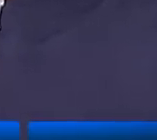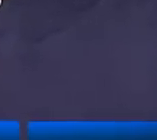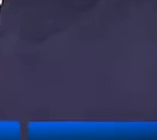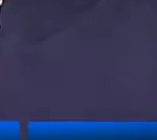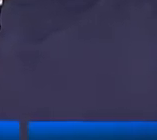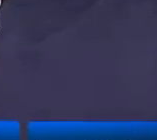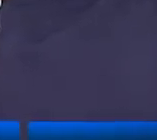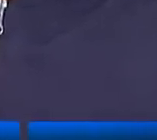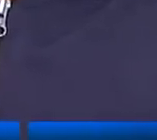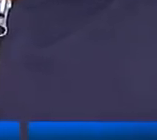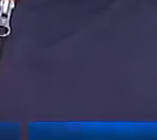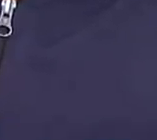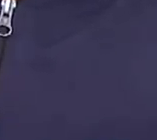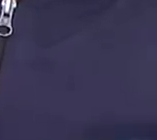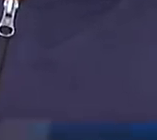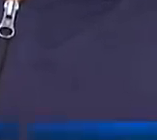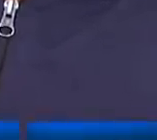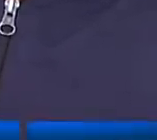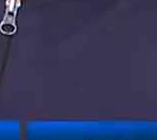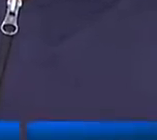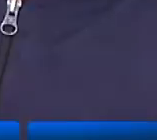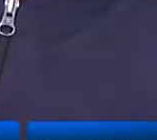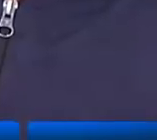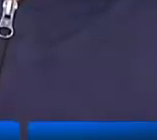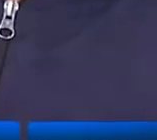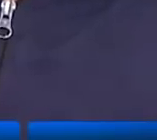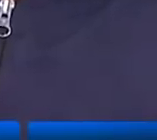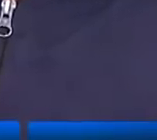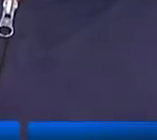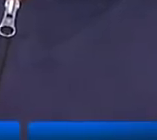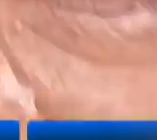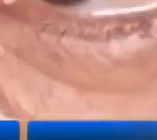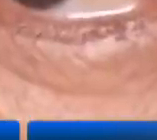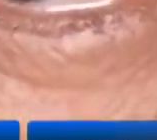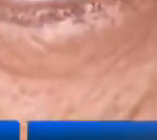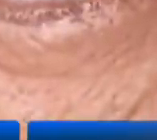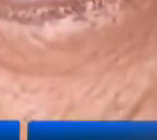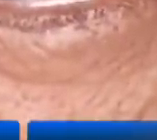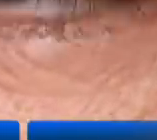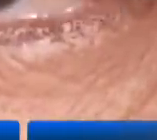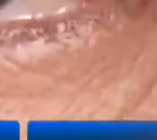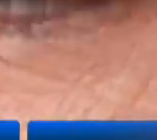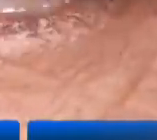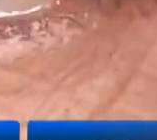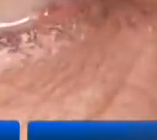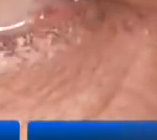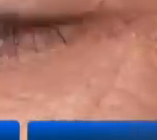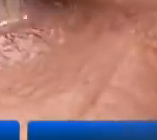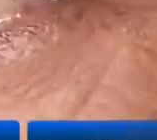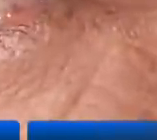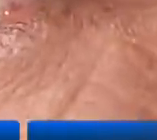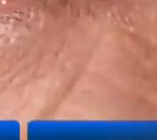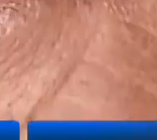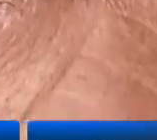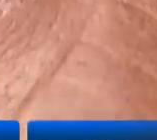en ese caso, me da miedo que se me enfermen mis hijos también, igual yo también. Corro peligro, pero igual, señorita, ¿cómo les mantengo a mis hijos si no tengo